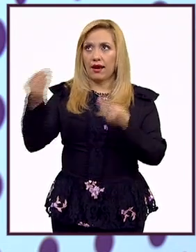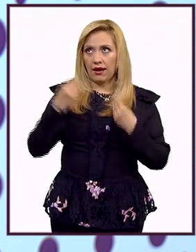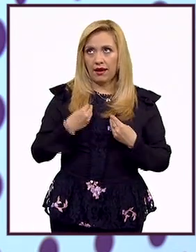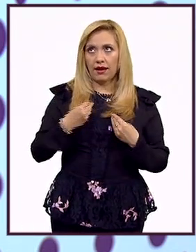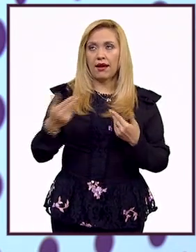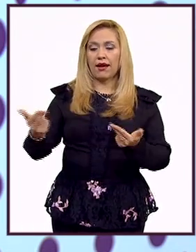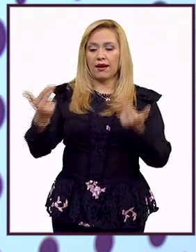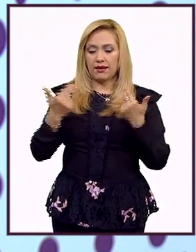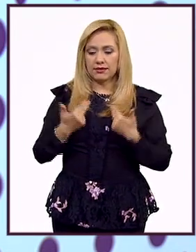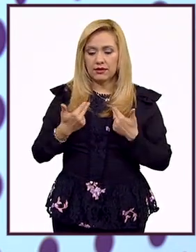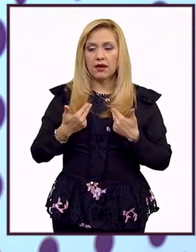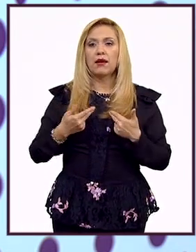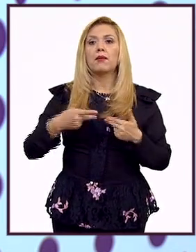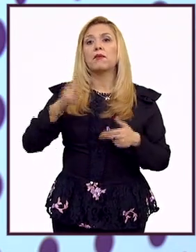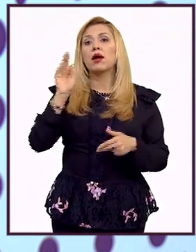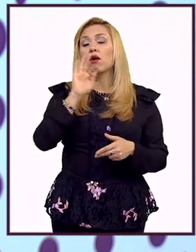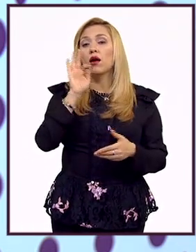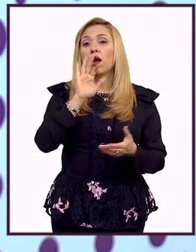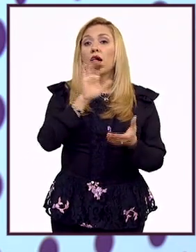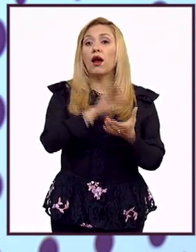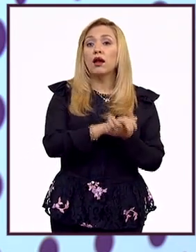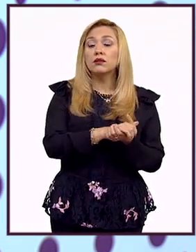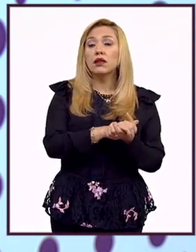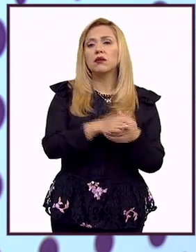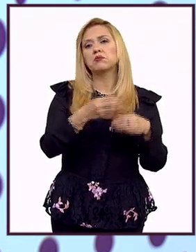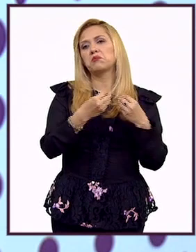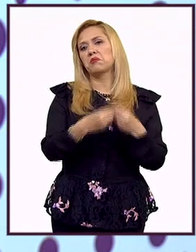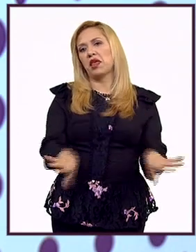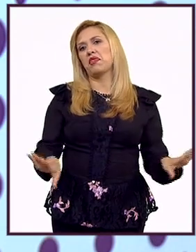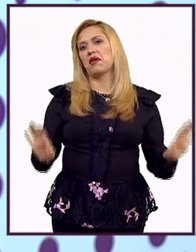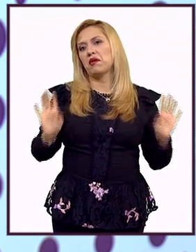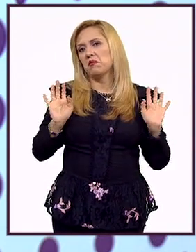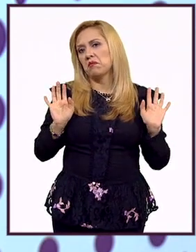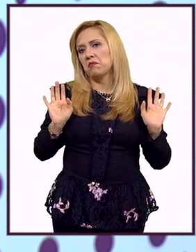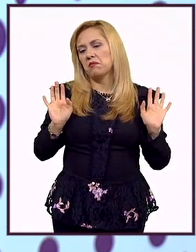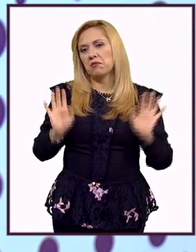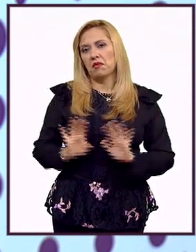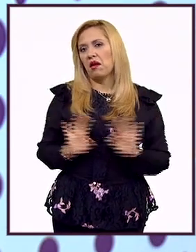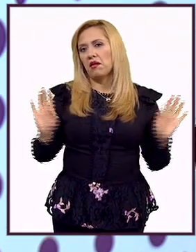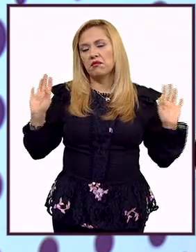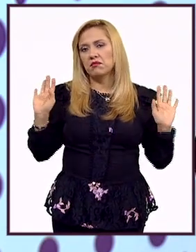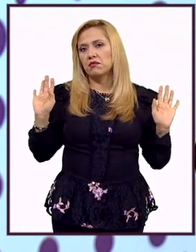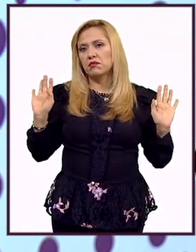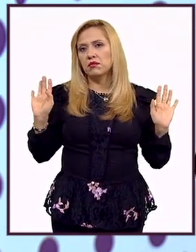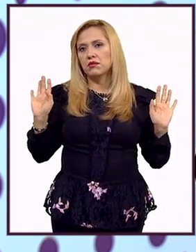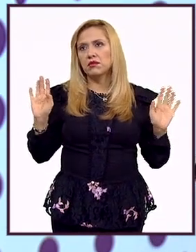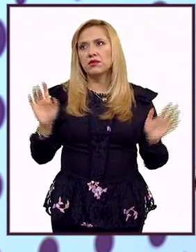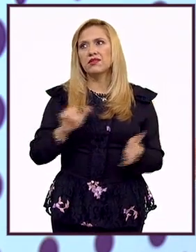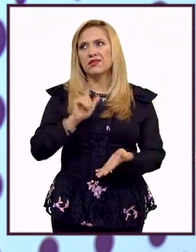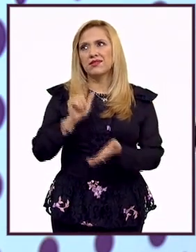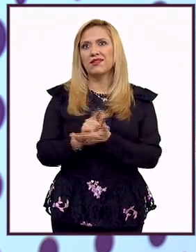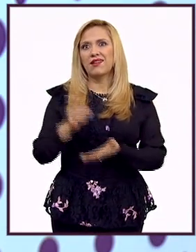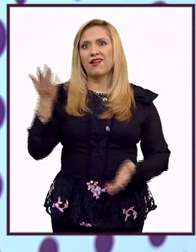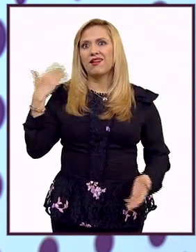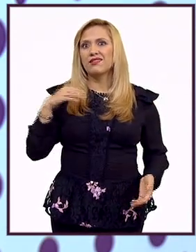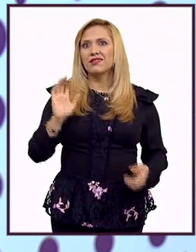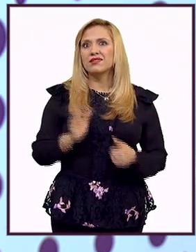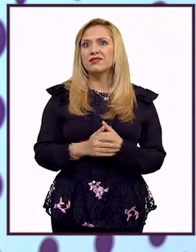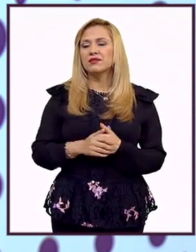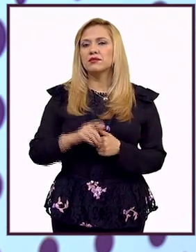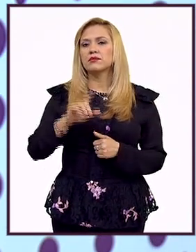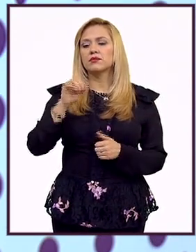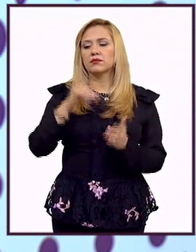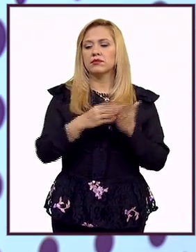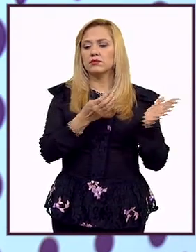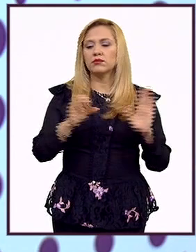como herencia, pero si se casaban la perdían, ¿no? Y eso estaba en las leyes de ese entonces, en las leyes agrarias de ese momento. Y es hasta el